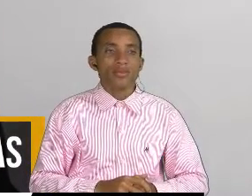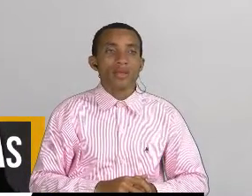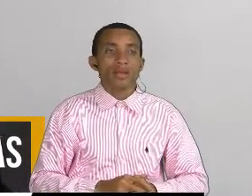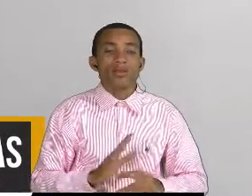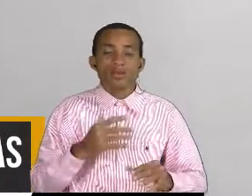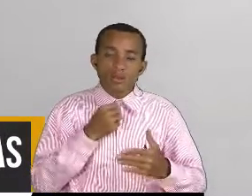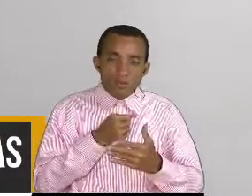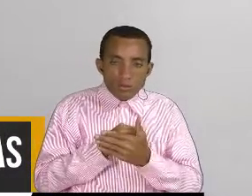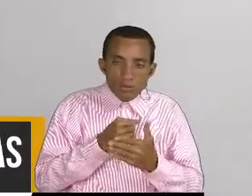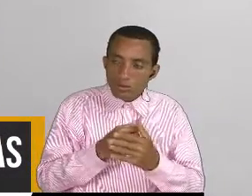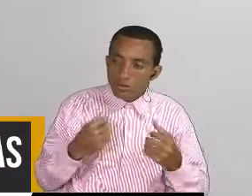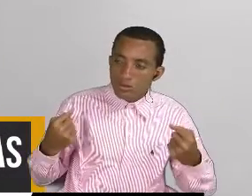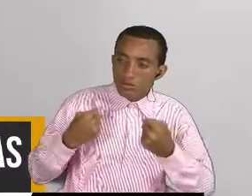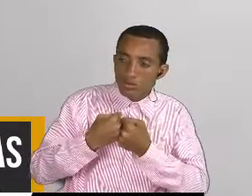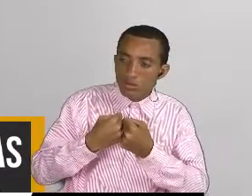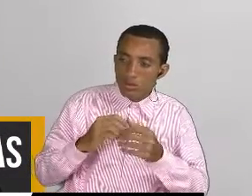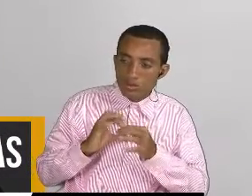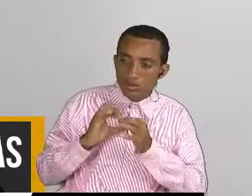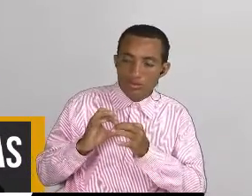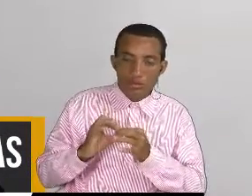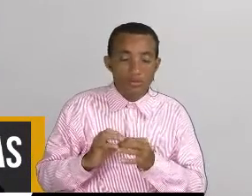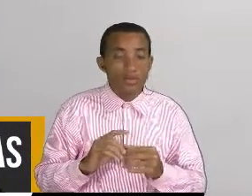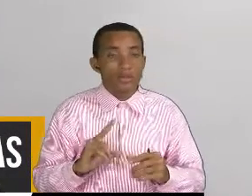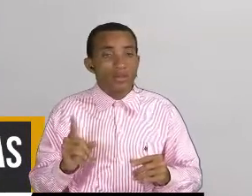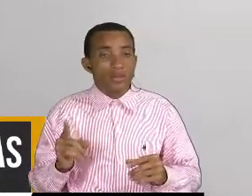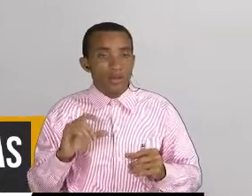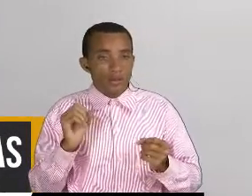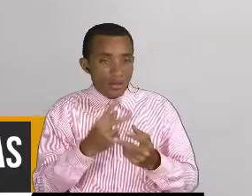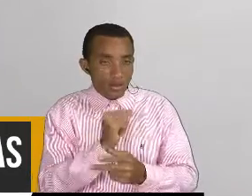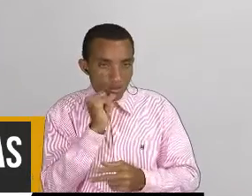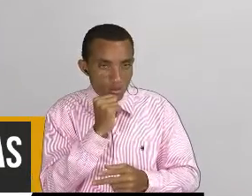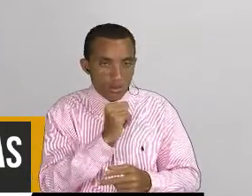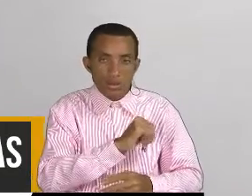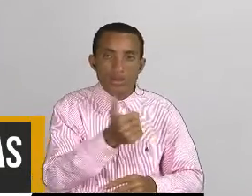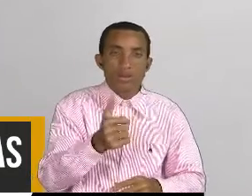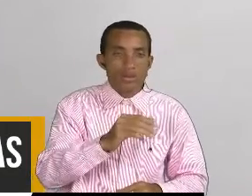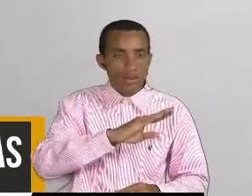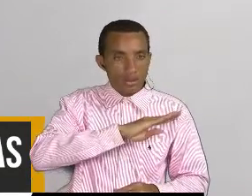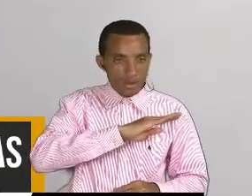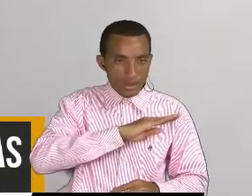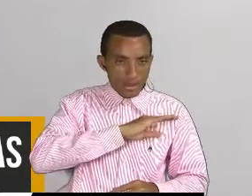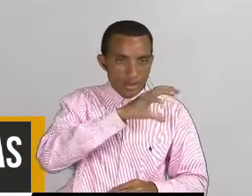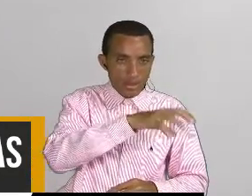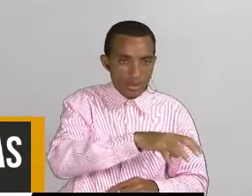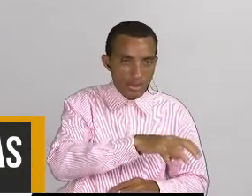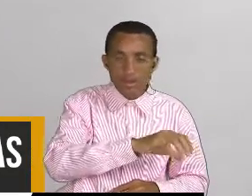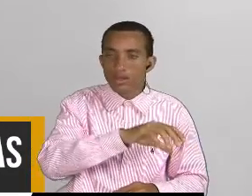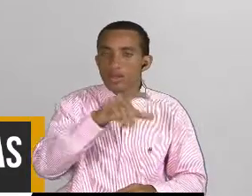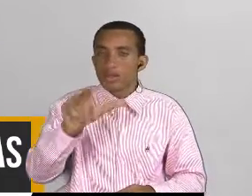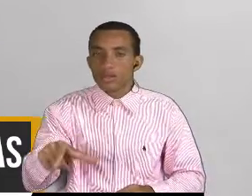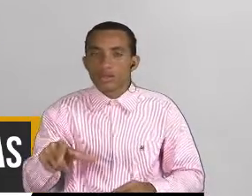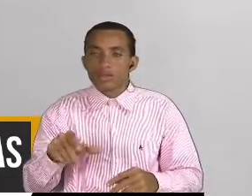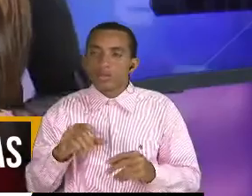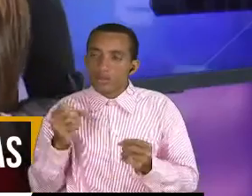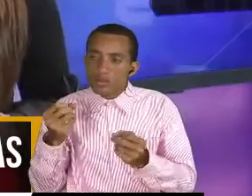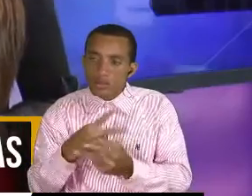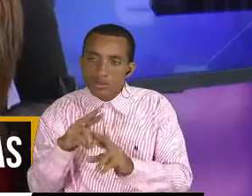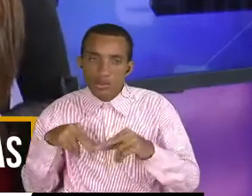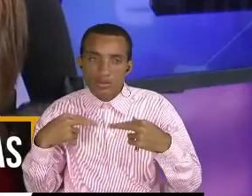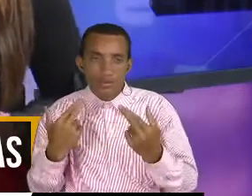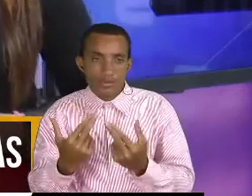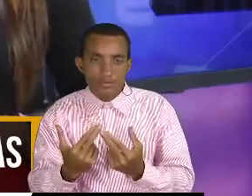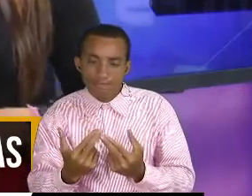ejercicio mancomunado entre la Unidad de Víctimas, la Administración Municipal y la Mesa Municipal de Víctimas de Barranca Bermeja. Elkin,